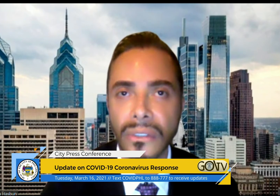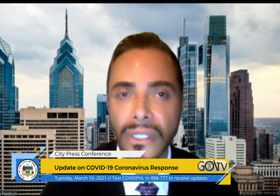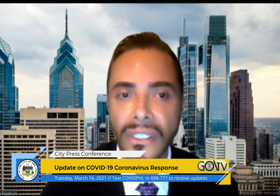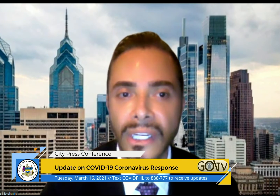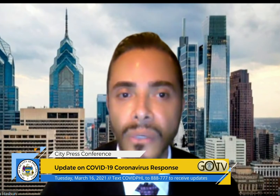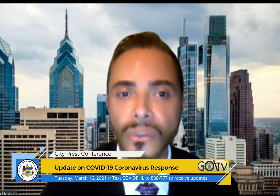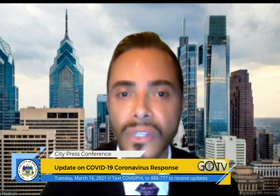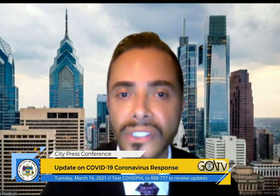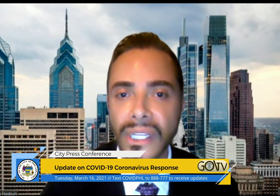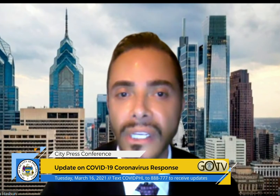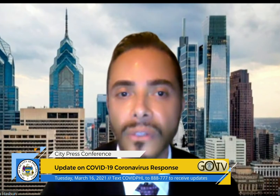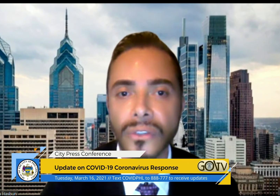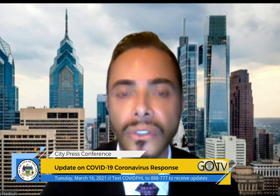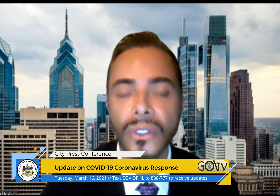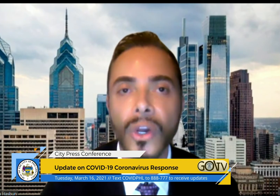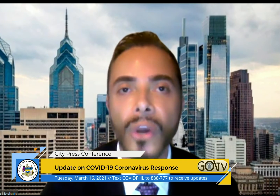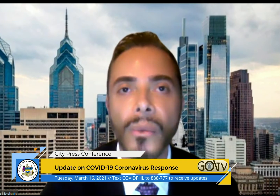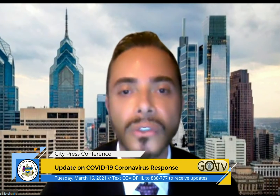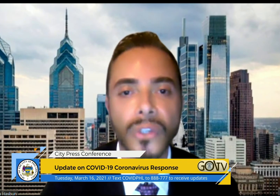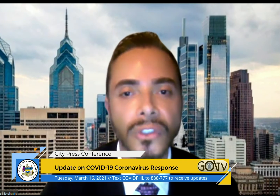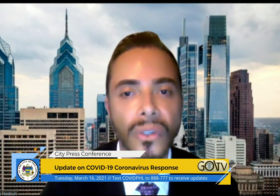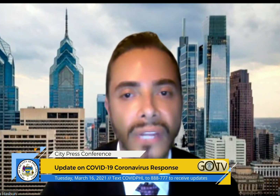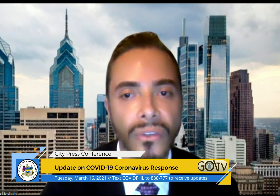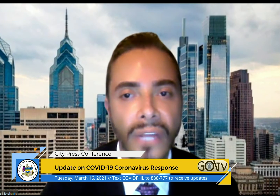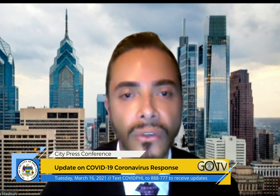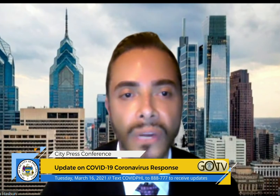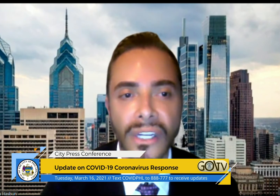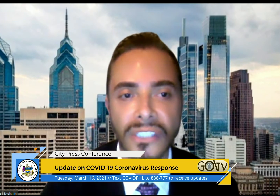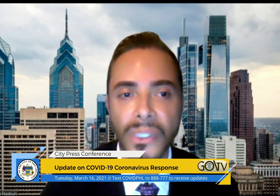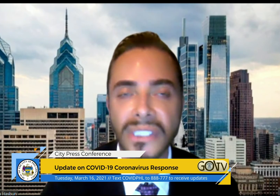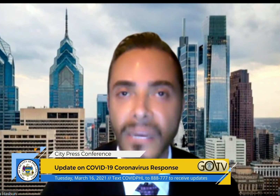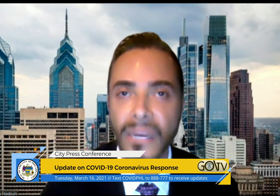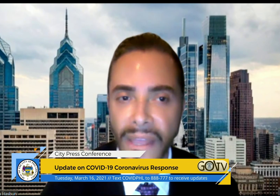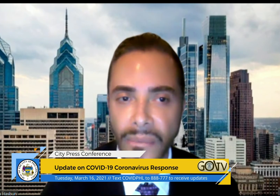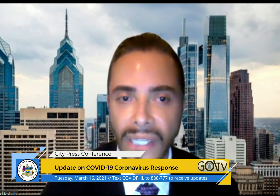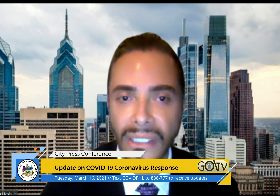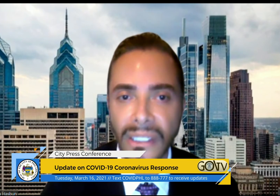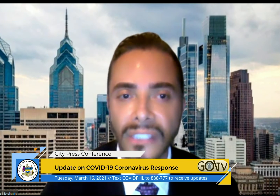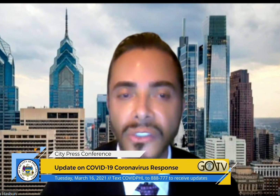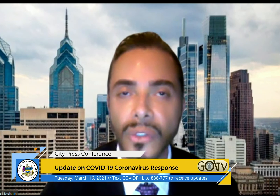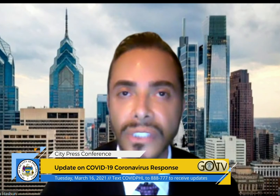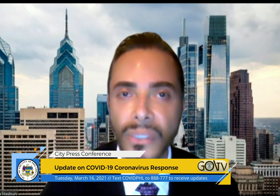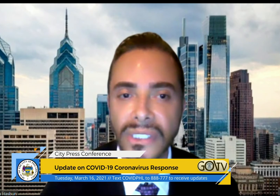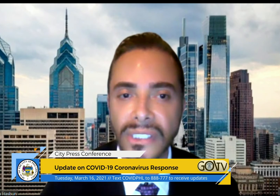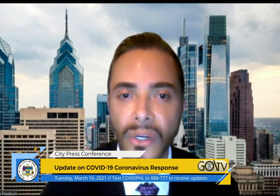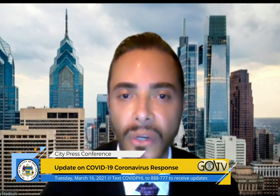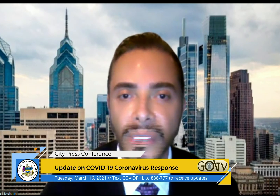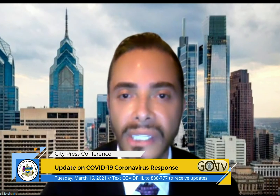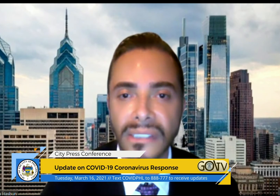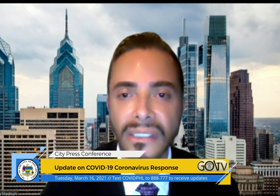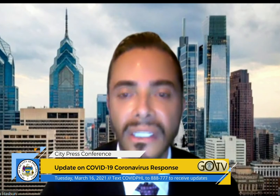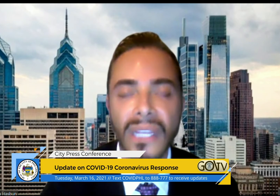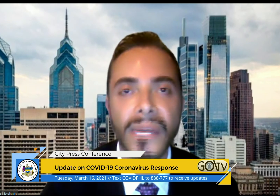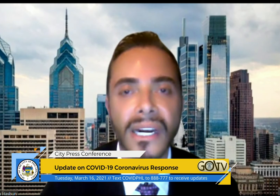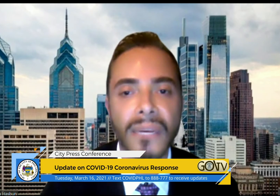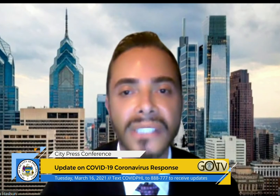único y tiene usos restringidos, como los costos relacionados con la respuesta a la pandemia y sus consecuencias económicas, y para reemplazar